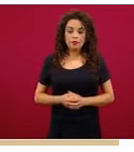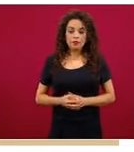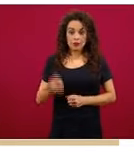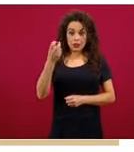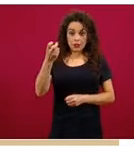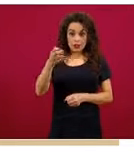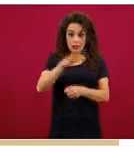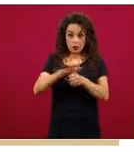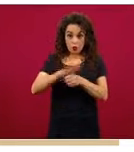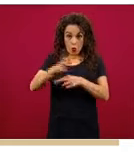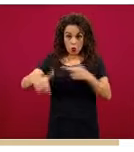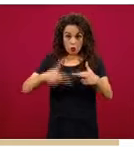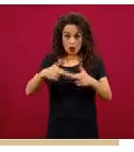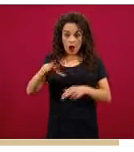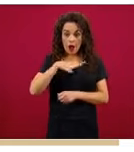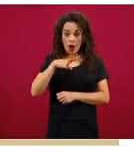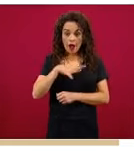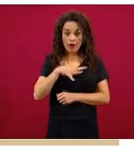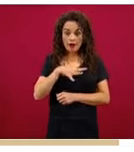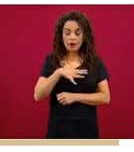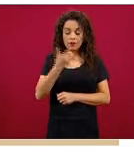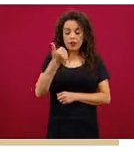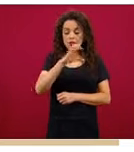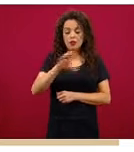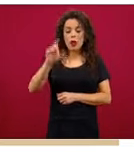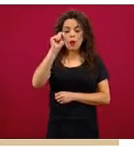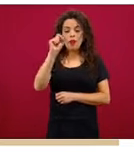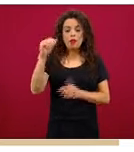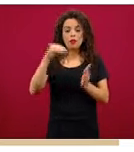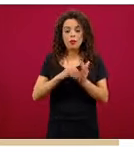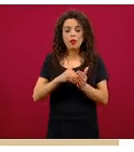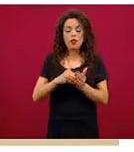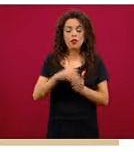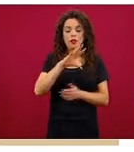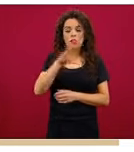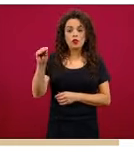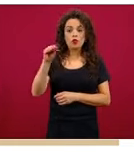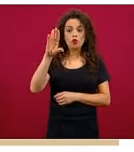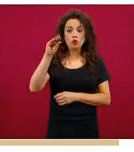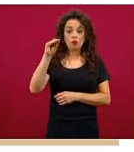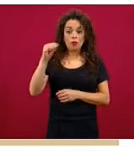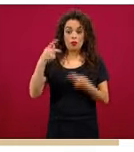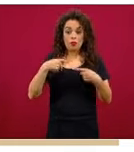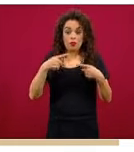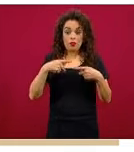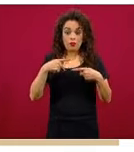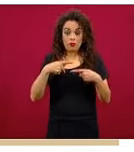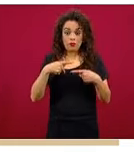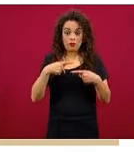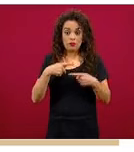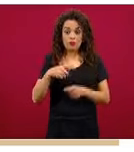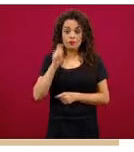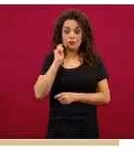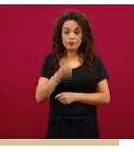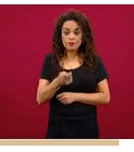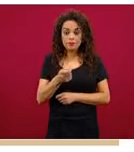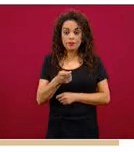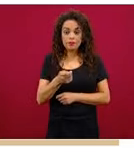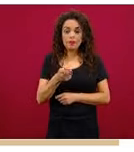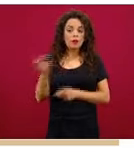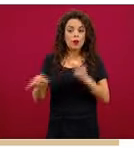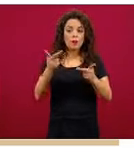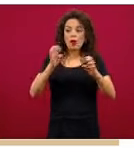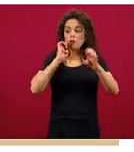localidad, en esta región, teníamos más de 620,000 habitantes, con datos del intercensal, de la encuesta